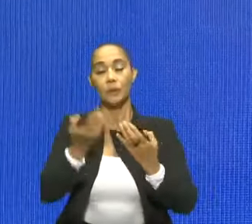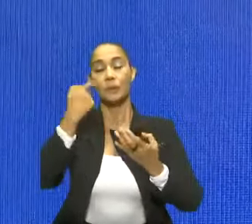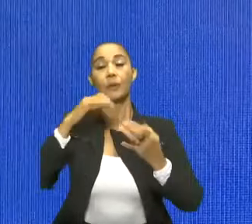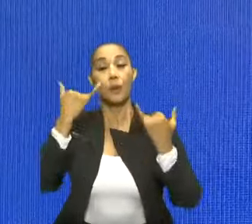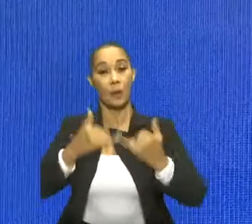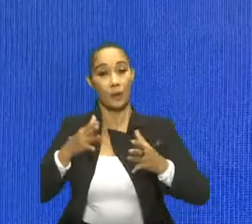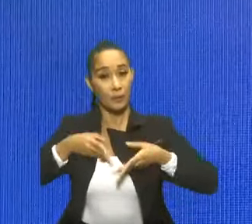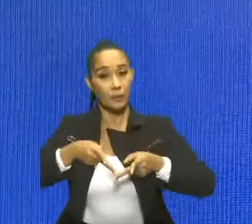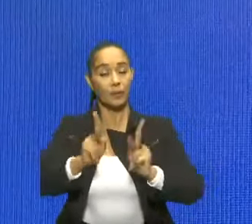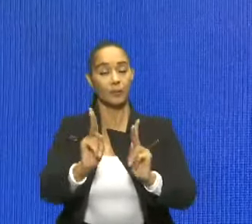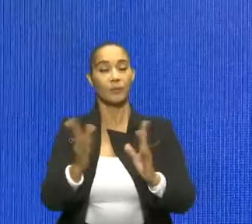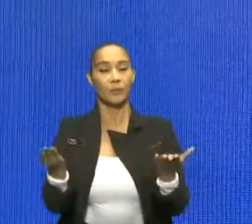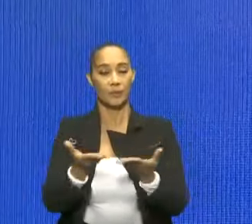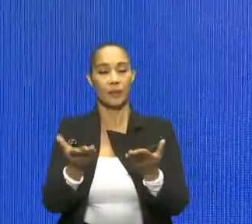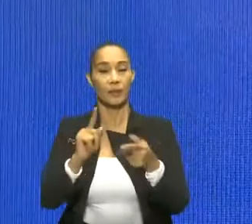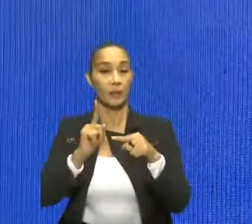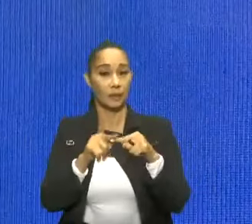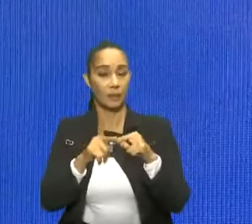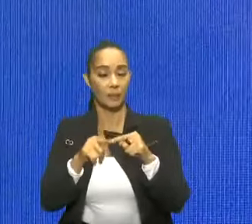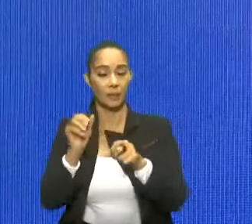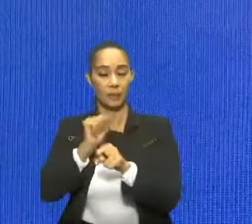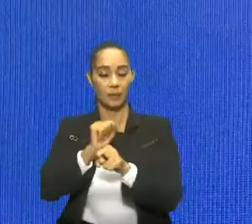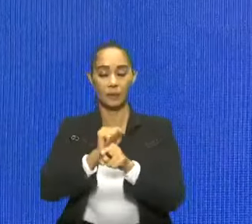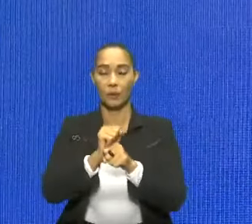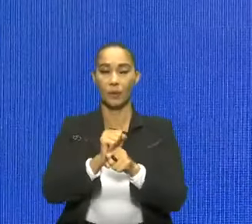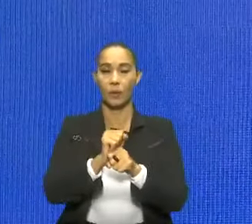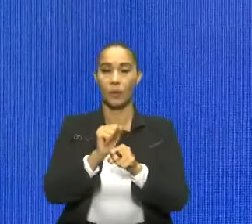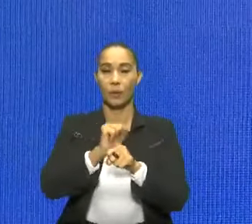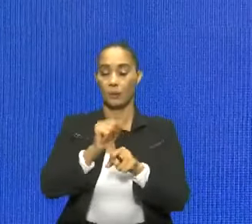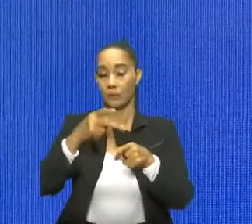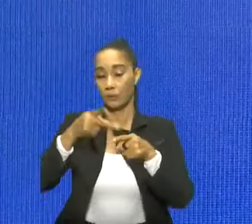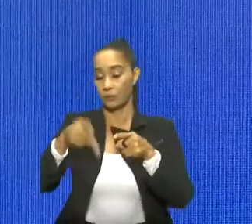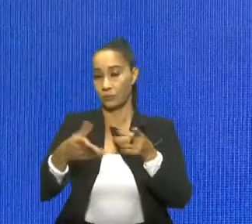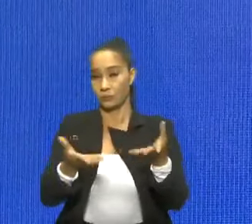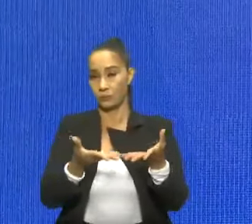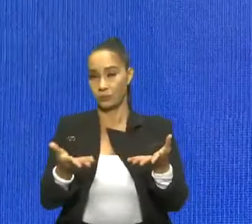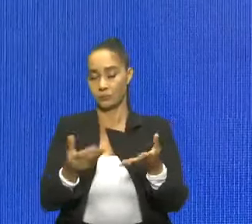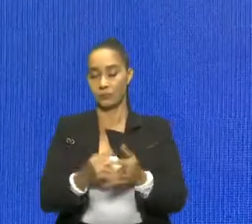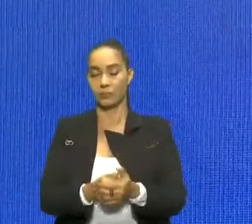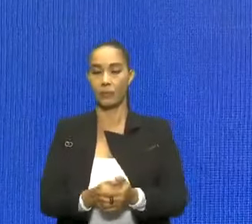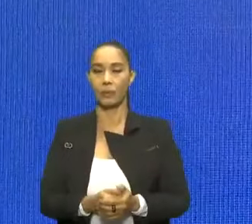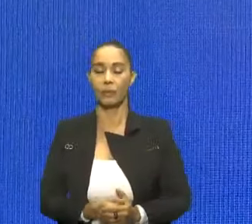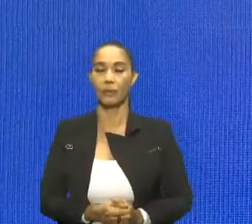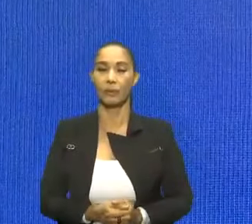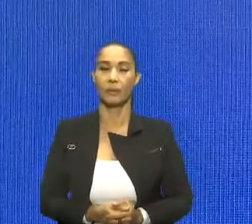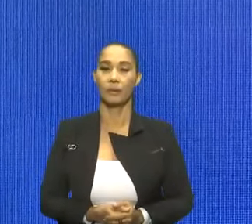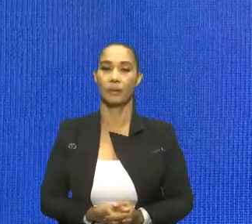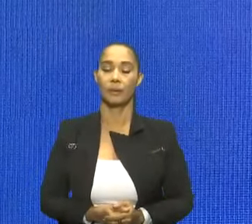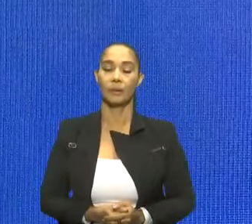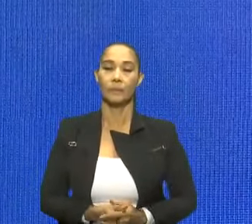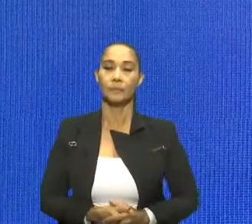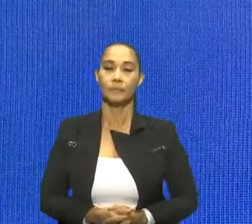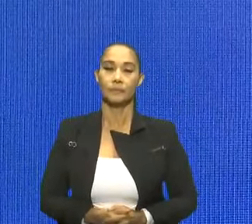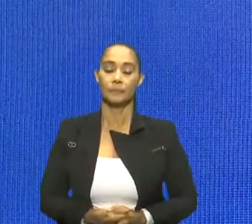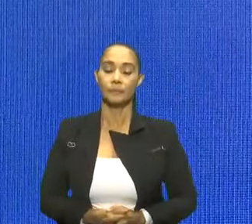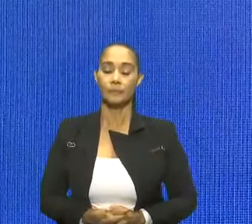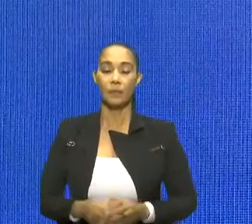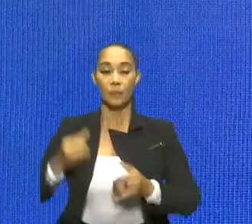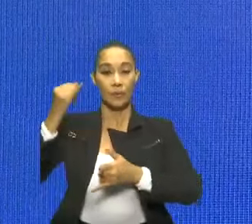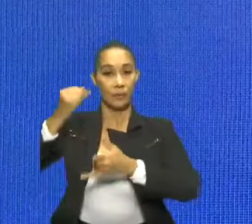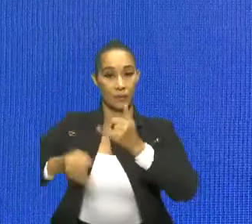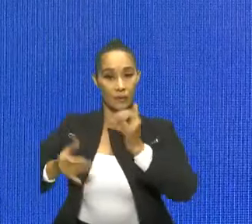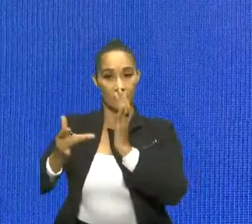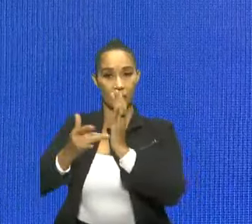tienen oportunidades según al salir y seguro casi empleos cuando salen